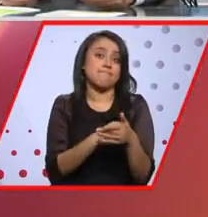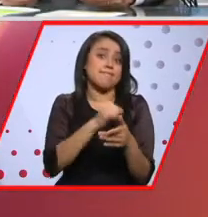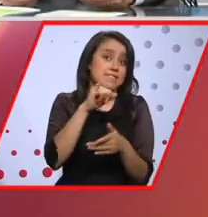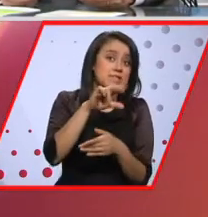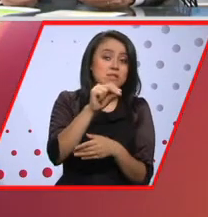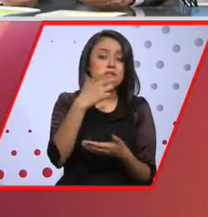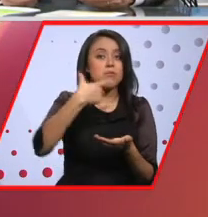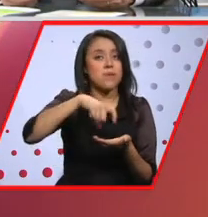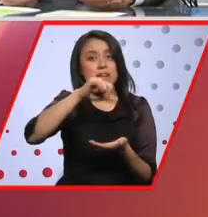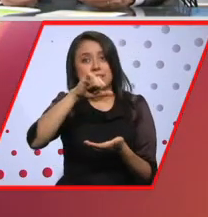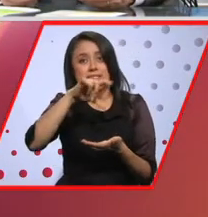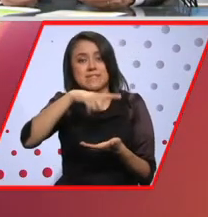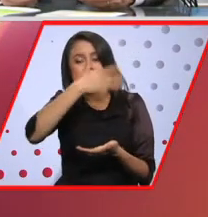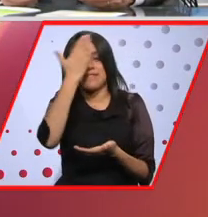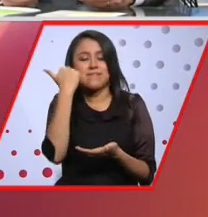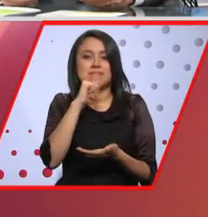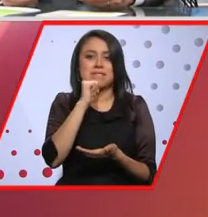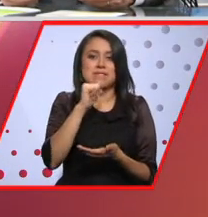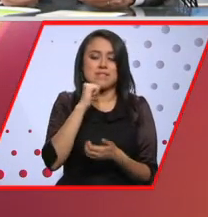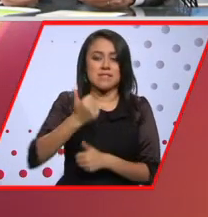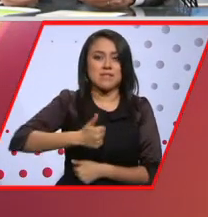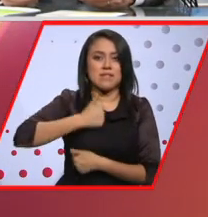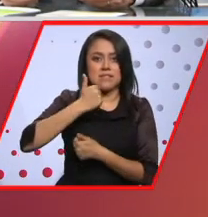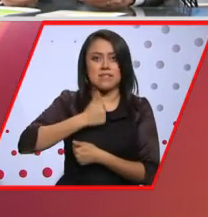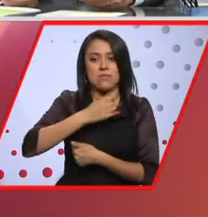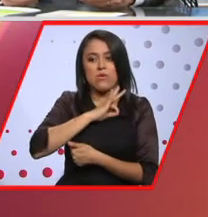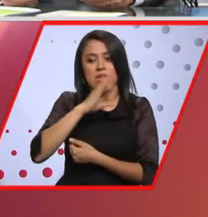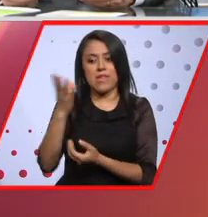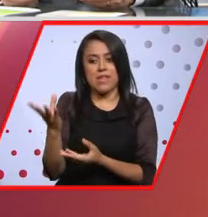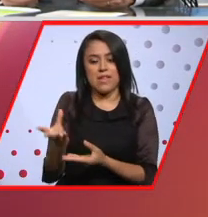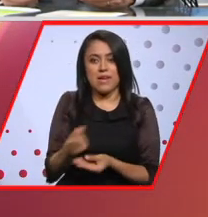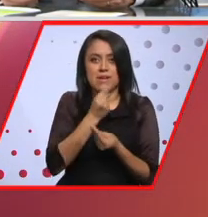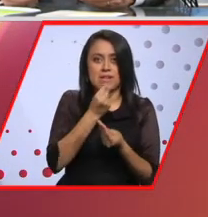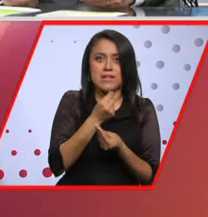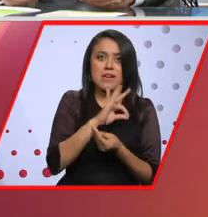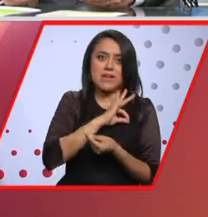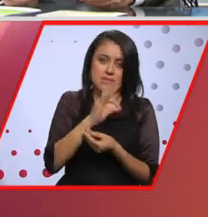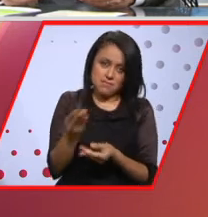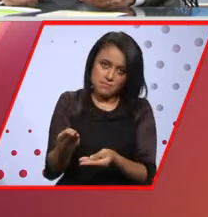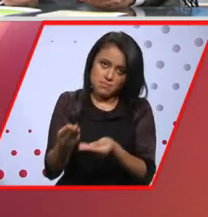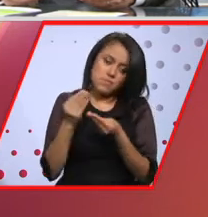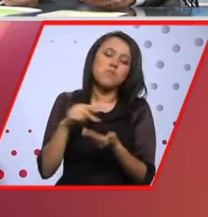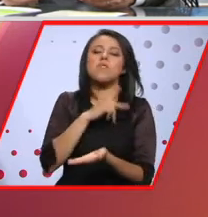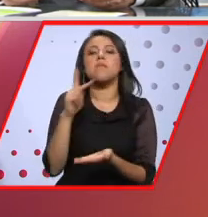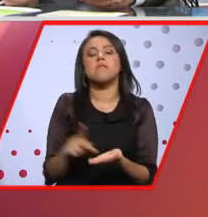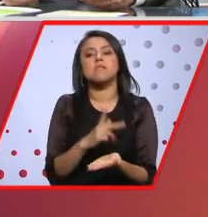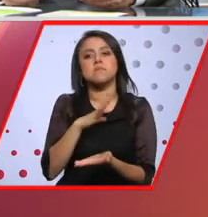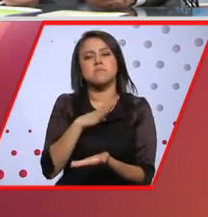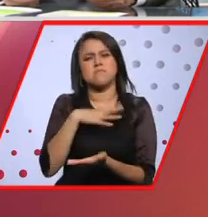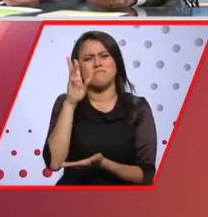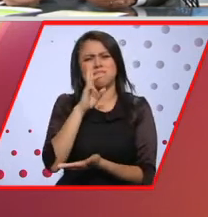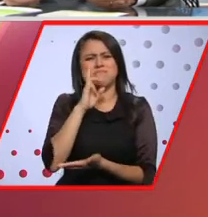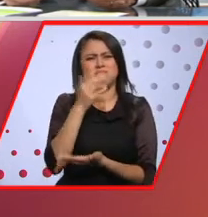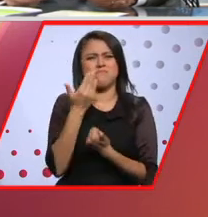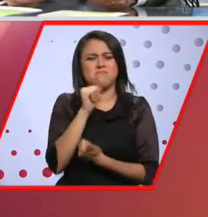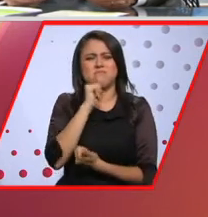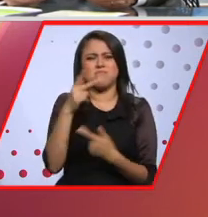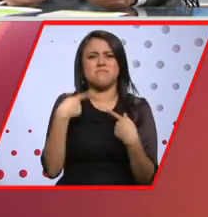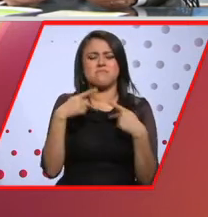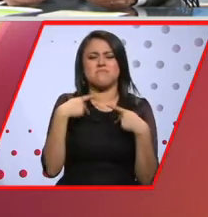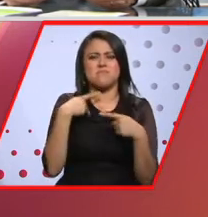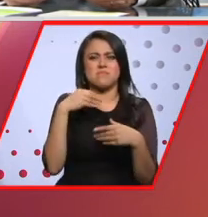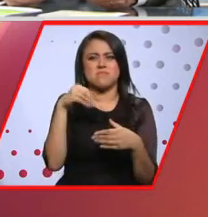Y la autoridad dice que ellos ganaron la sentencia y la devolución. El caso es que no dan la cara a quienes